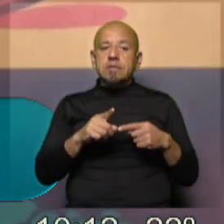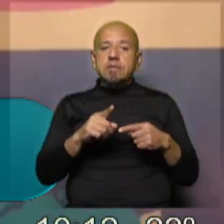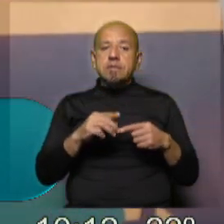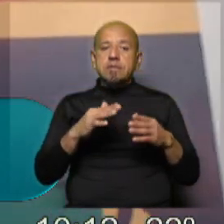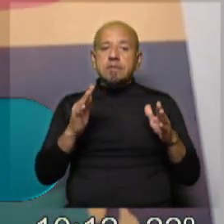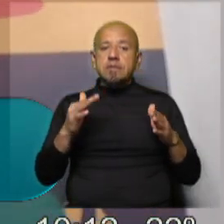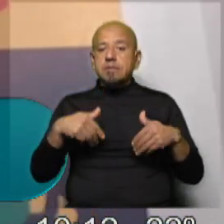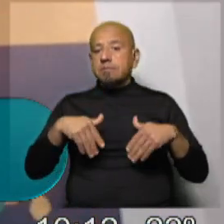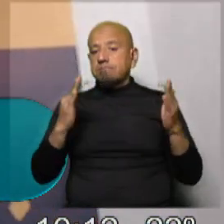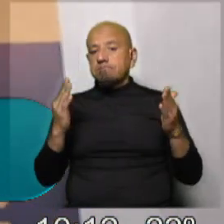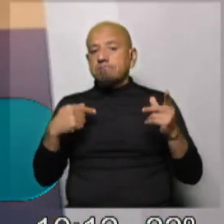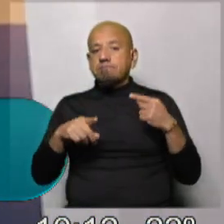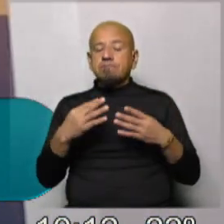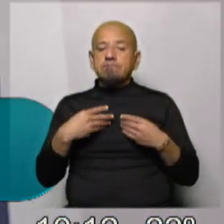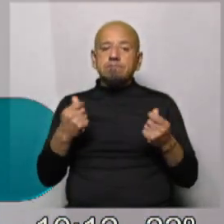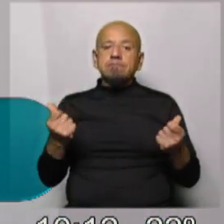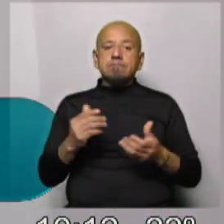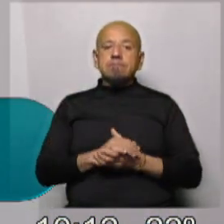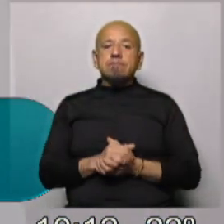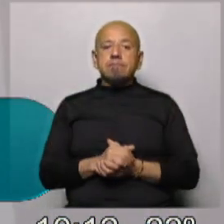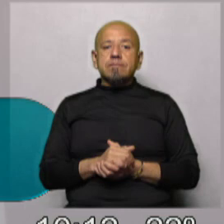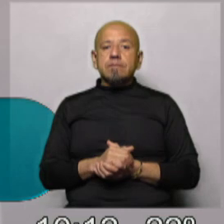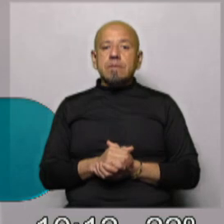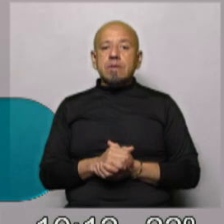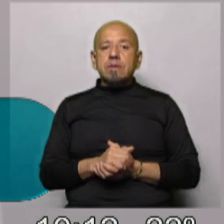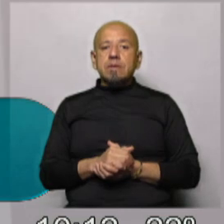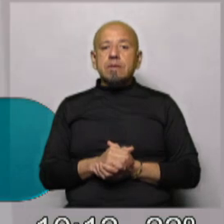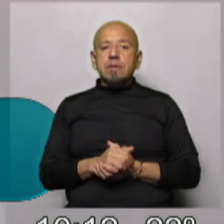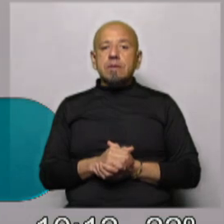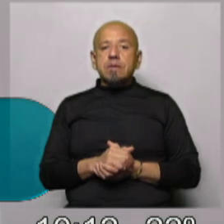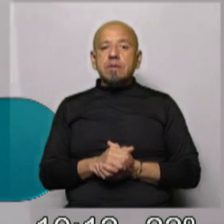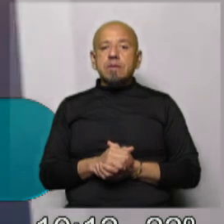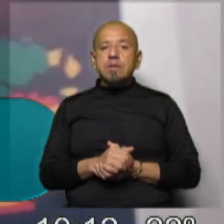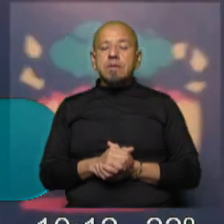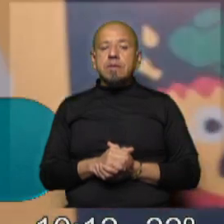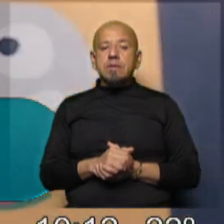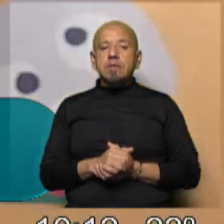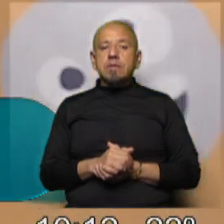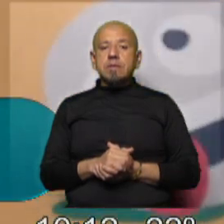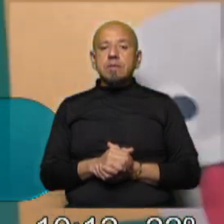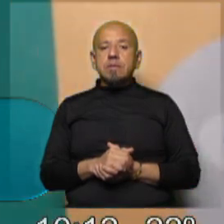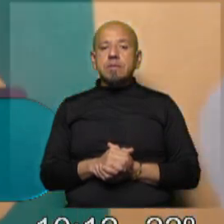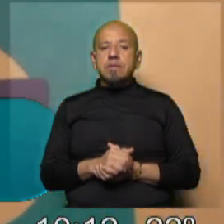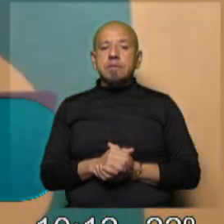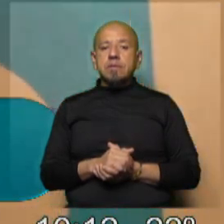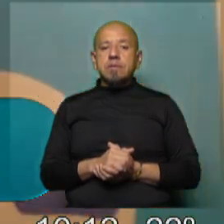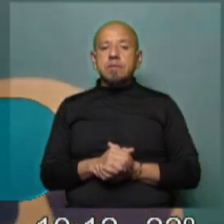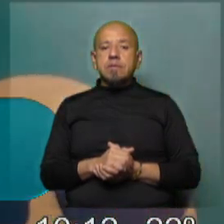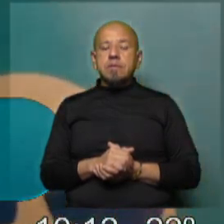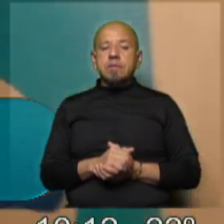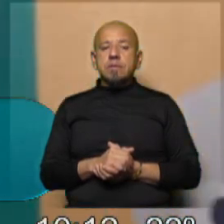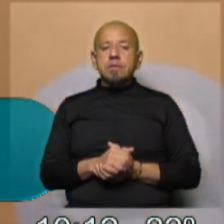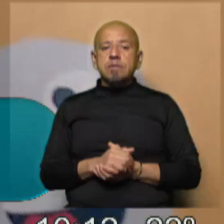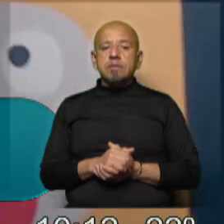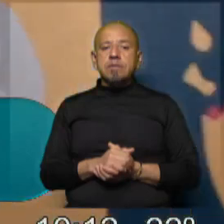independiente a todo lo que vaya pasando, ¿verdad? Claro, hoy estoy acá, estoy como más cerca del clavo, del martillo. Y claro, y con el hashtag, acá